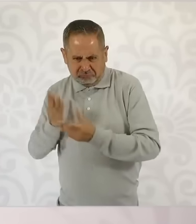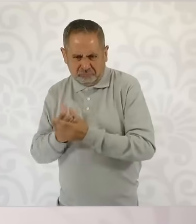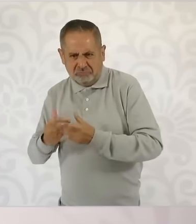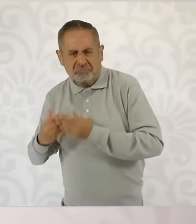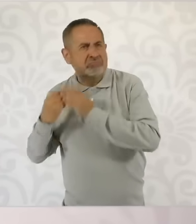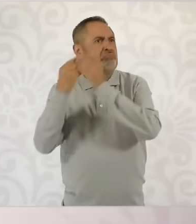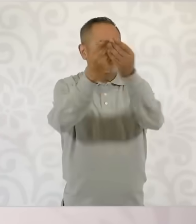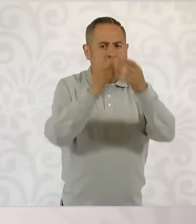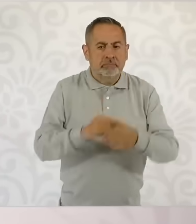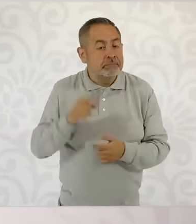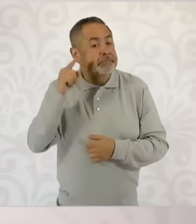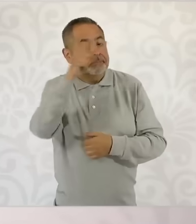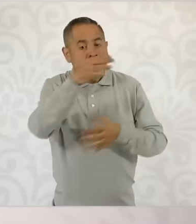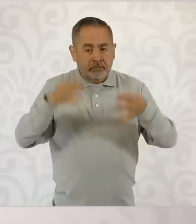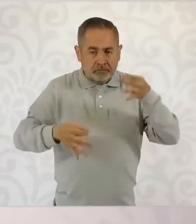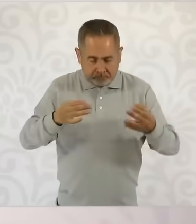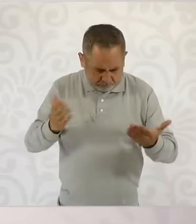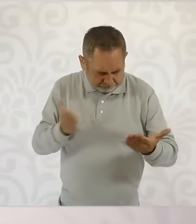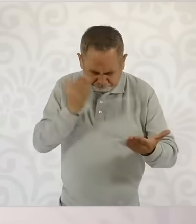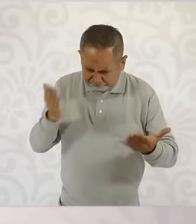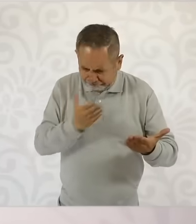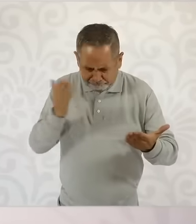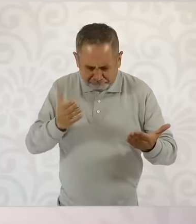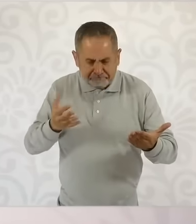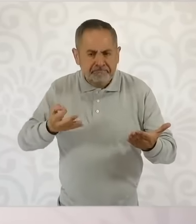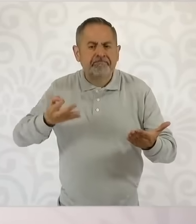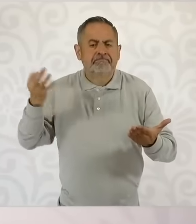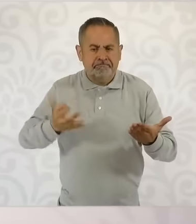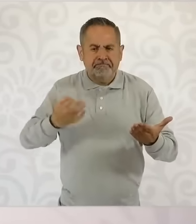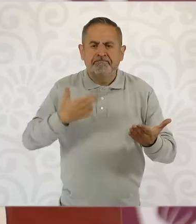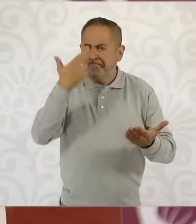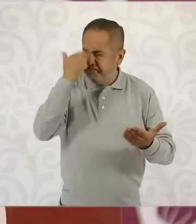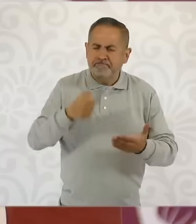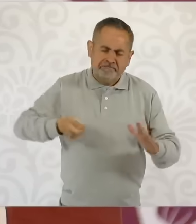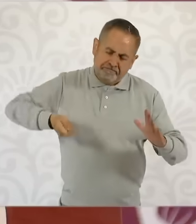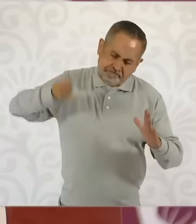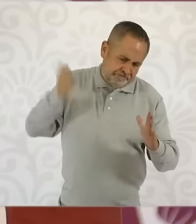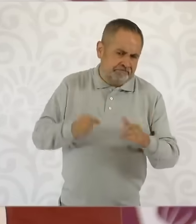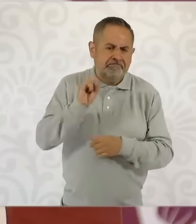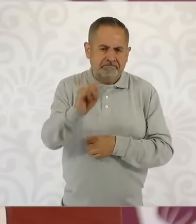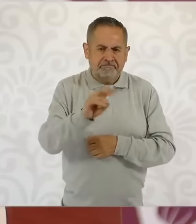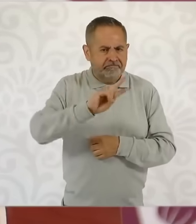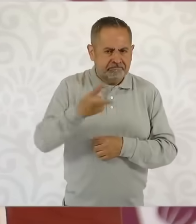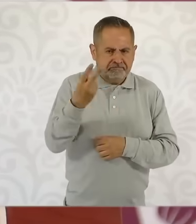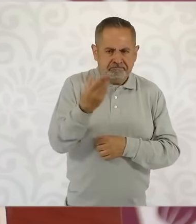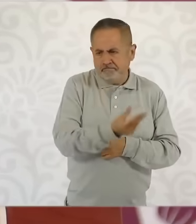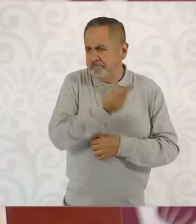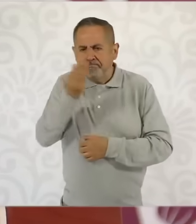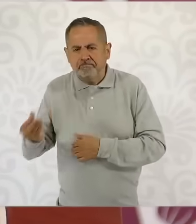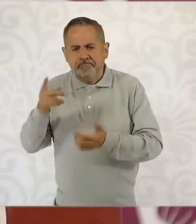Y acaba de resolverse, pues, de que en efecto ese recurso tiene que ser devuelto al erario